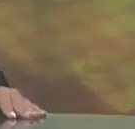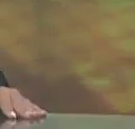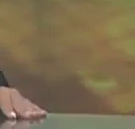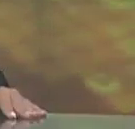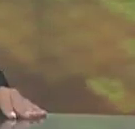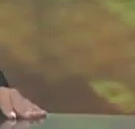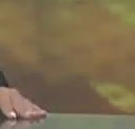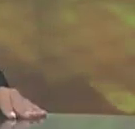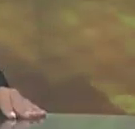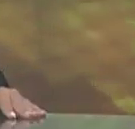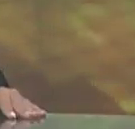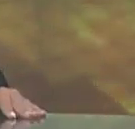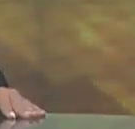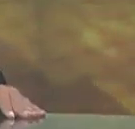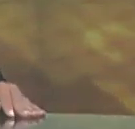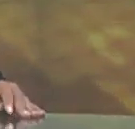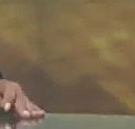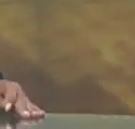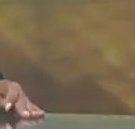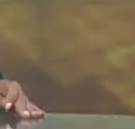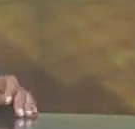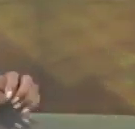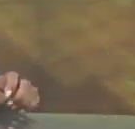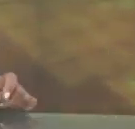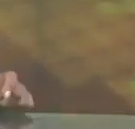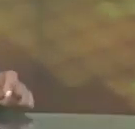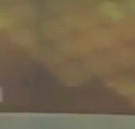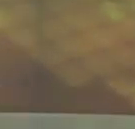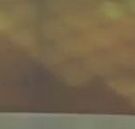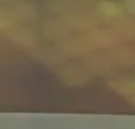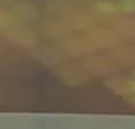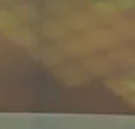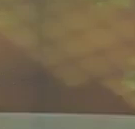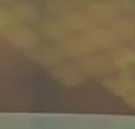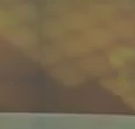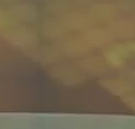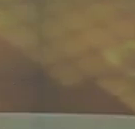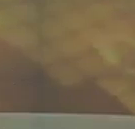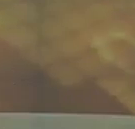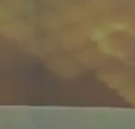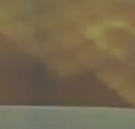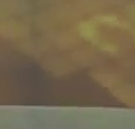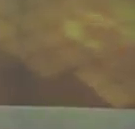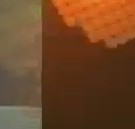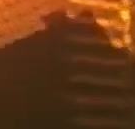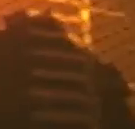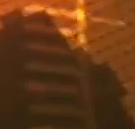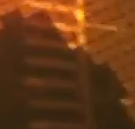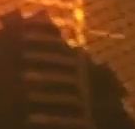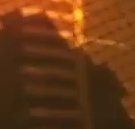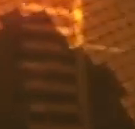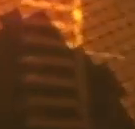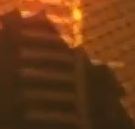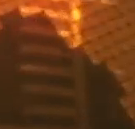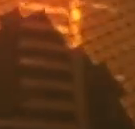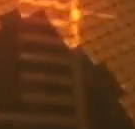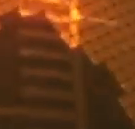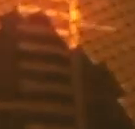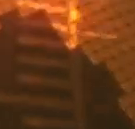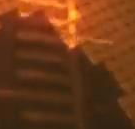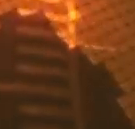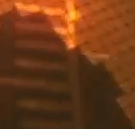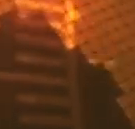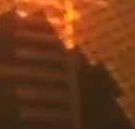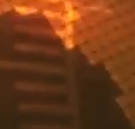la situación de las lluvias en la entidad guariqueña y Bueno buenas tardes Agradecido por el contacto y mi saludo a toda